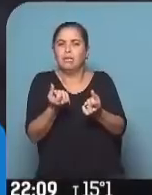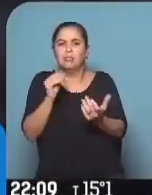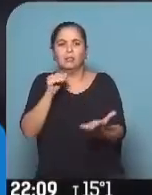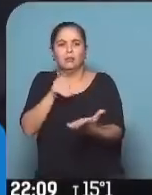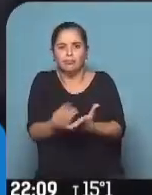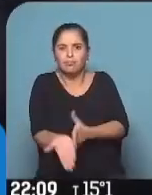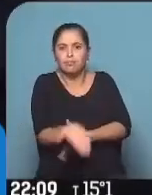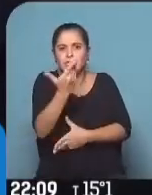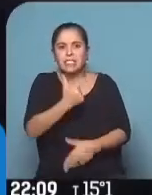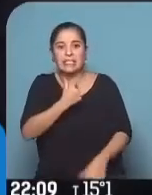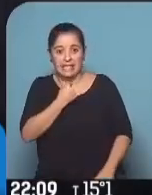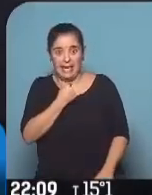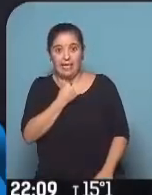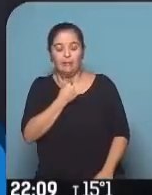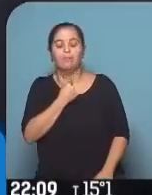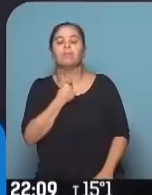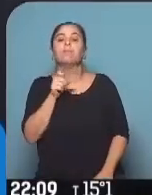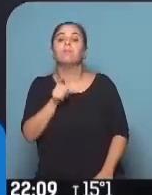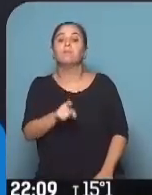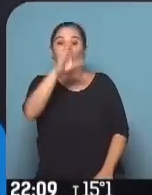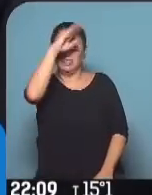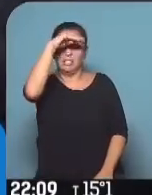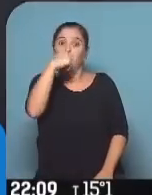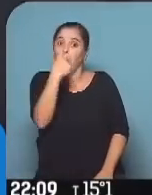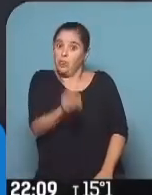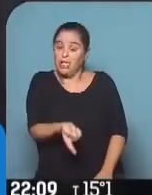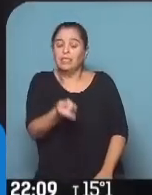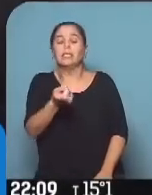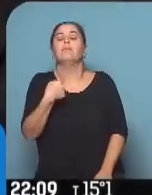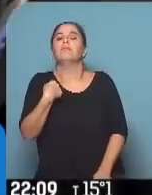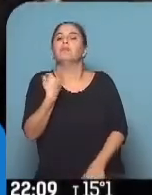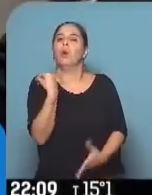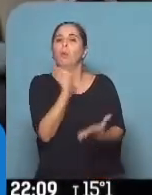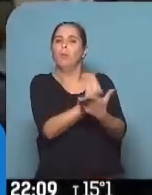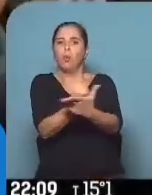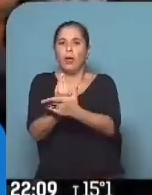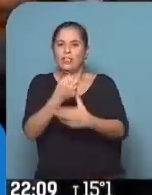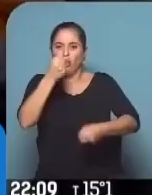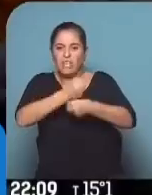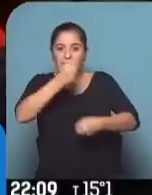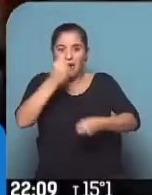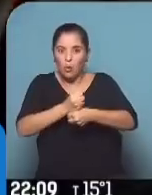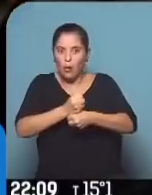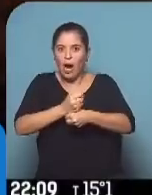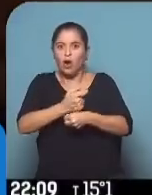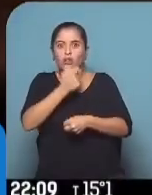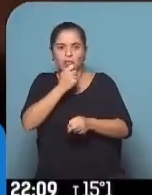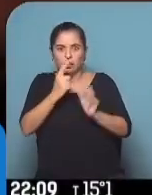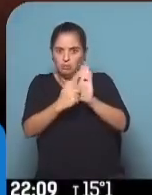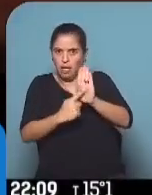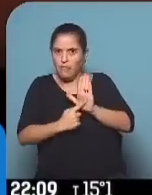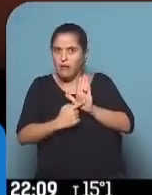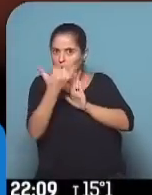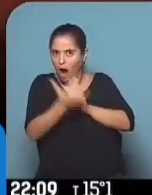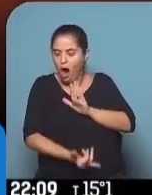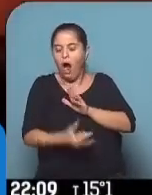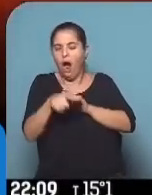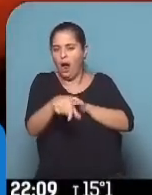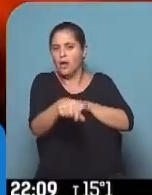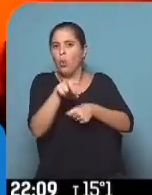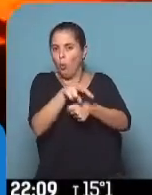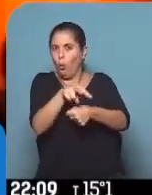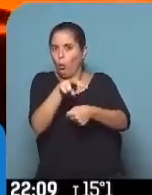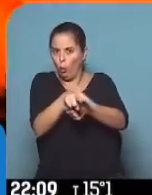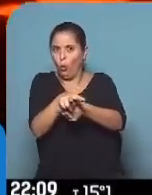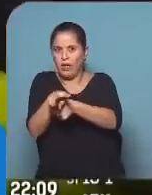de trabajo creado o salvado por esa medida les insume a los consumidores y las empresas norteamericanas $900.000